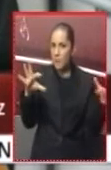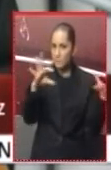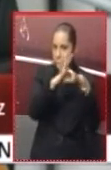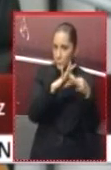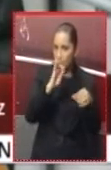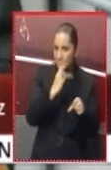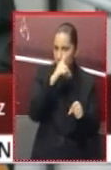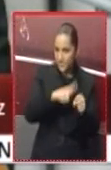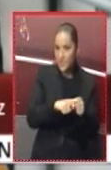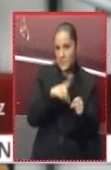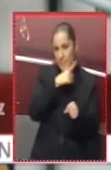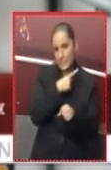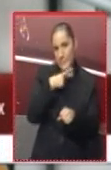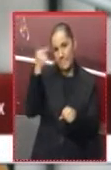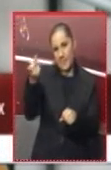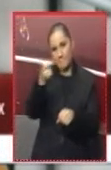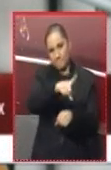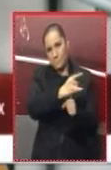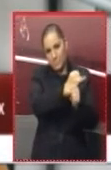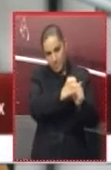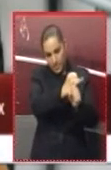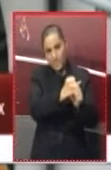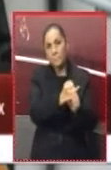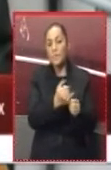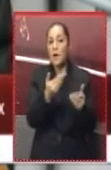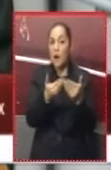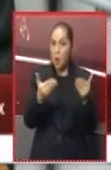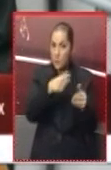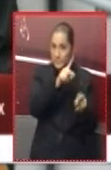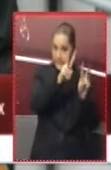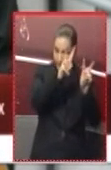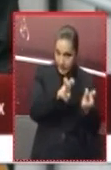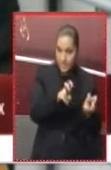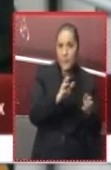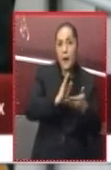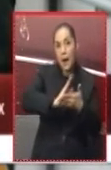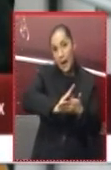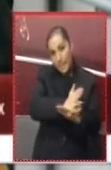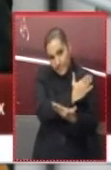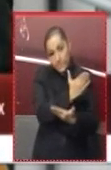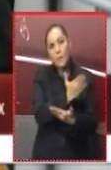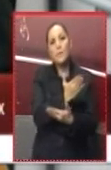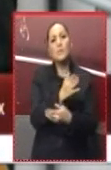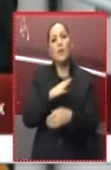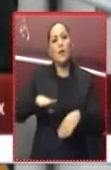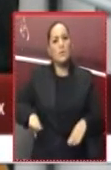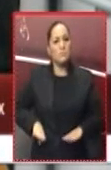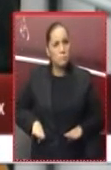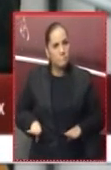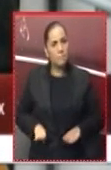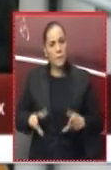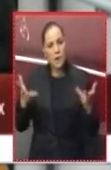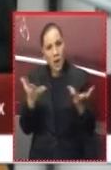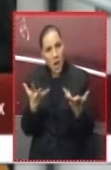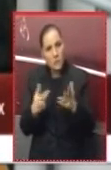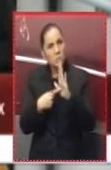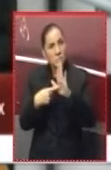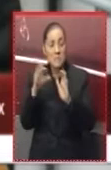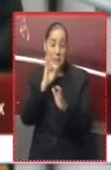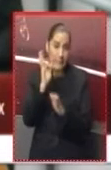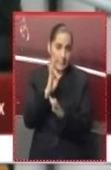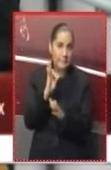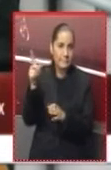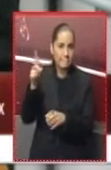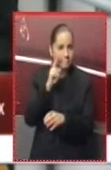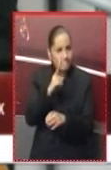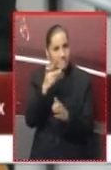federales. Y otra cosa muy distinta es la actuación y las probables omisiones, insuficiencias o deficiencias